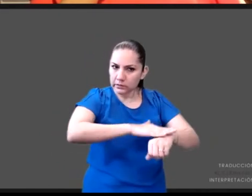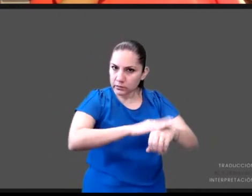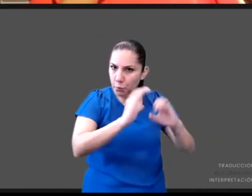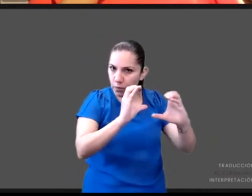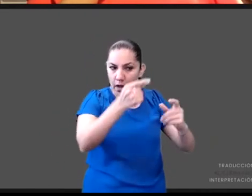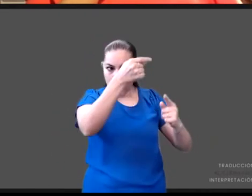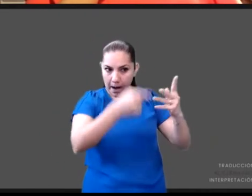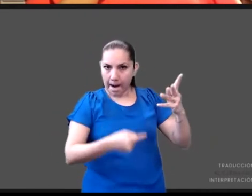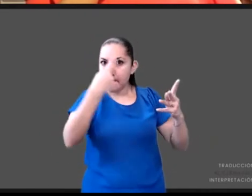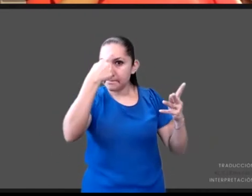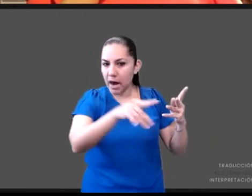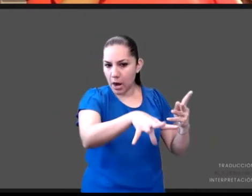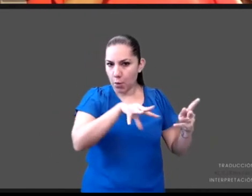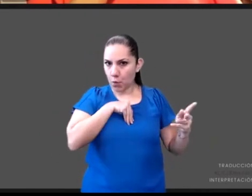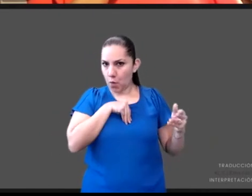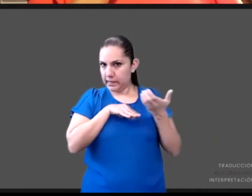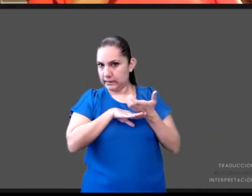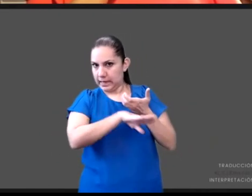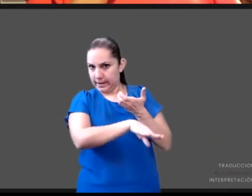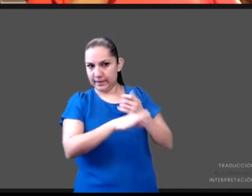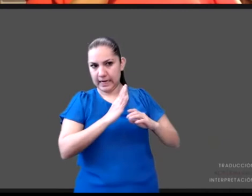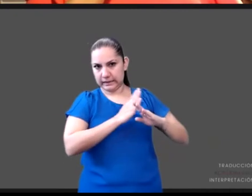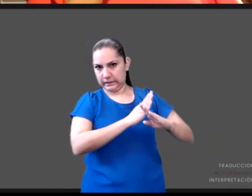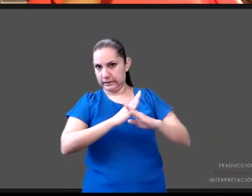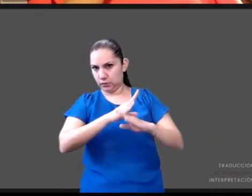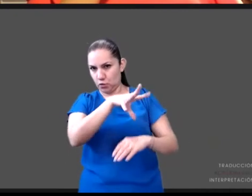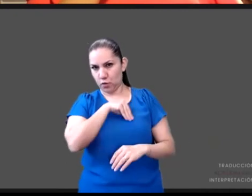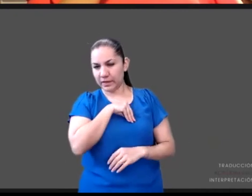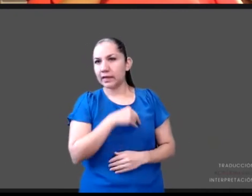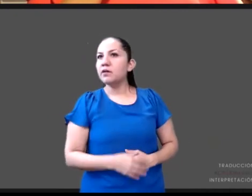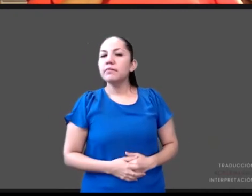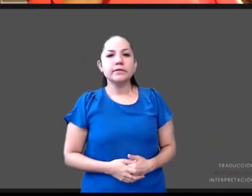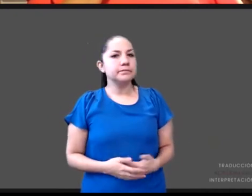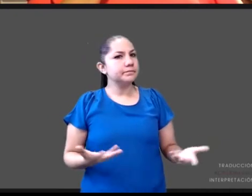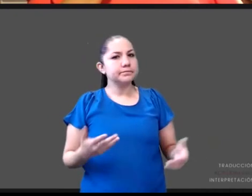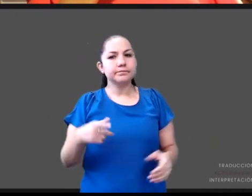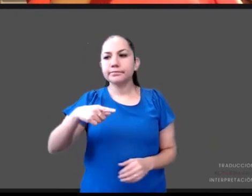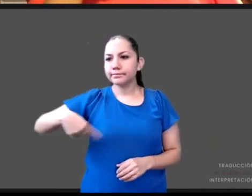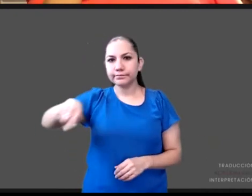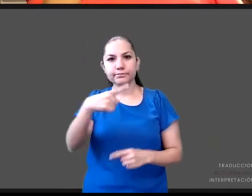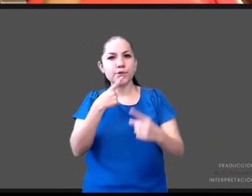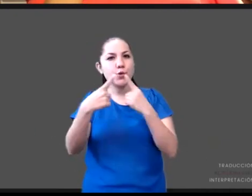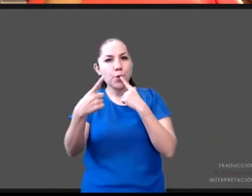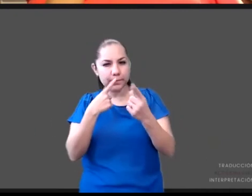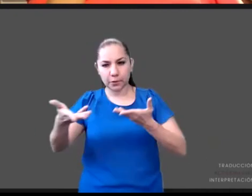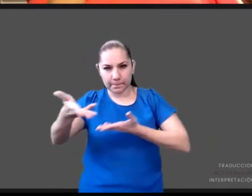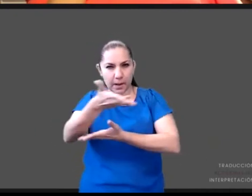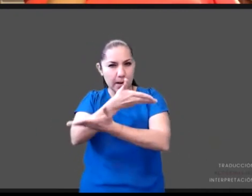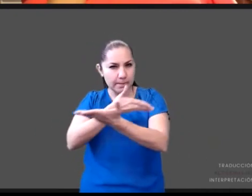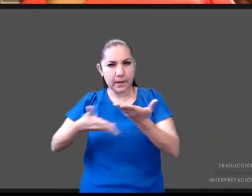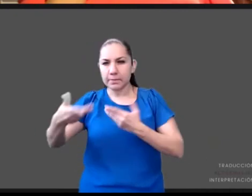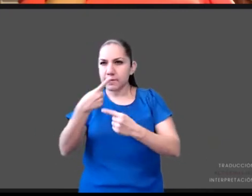temas principales, yo creo que no hubo un conversatorio en donde no salieran las preocupaciones sobre salud mental, sobre